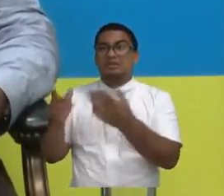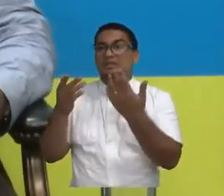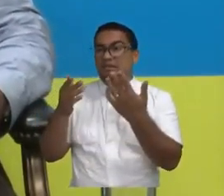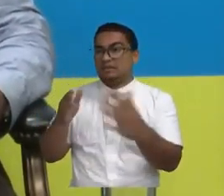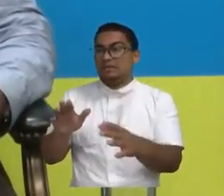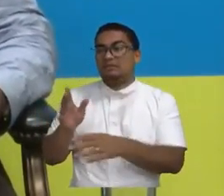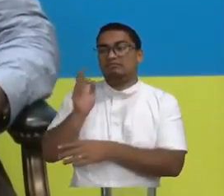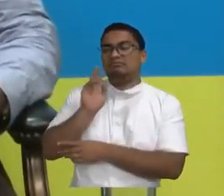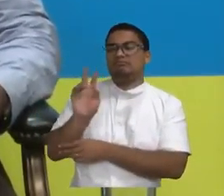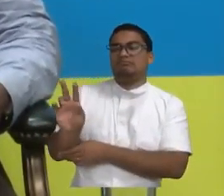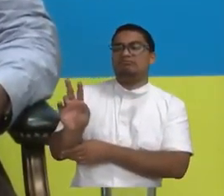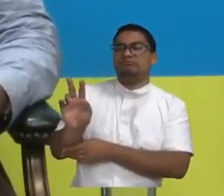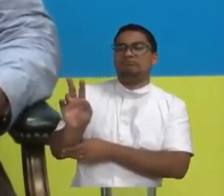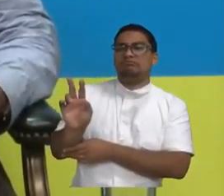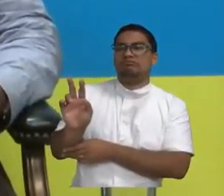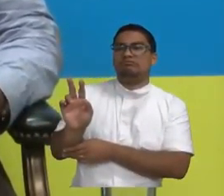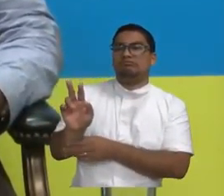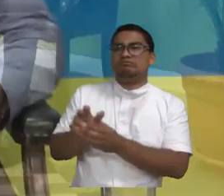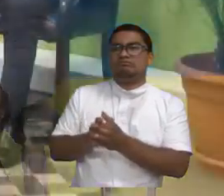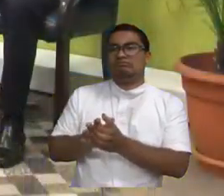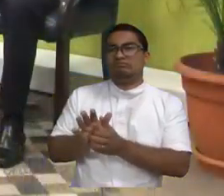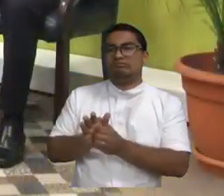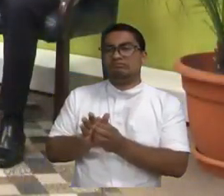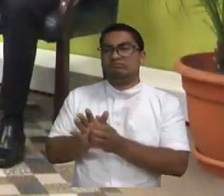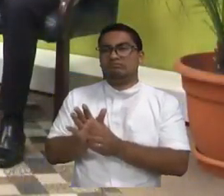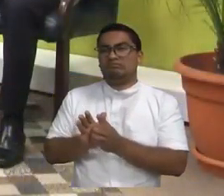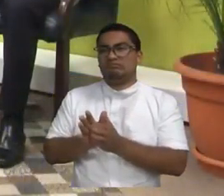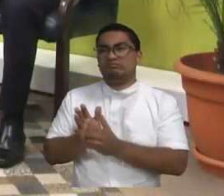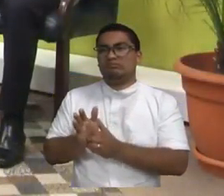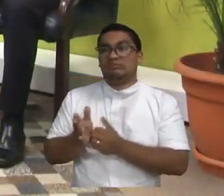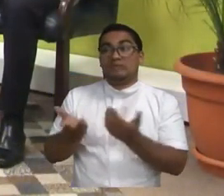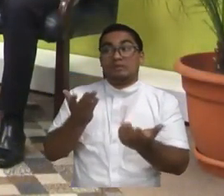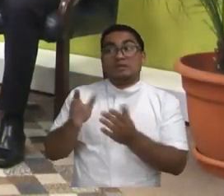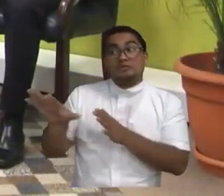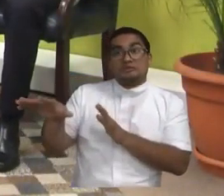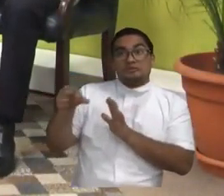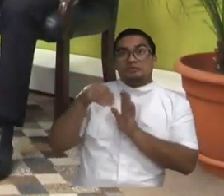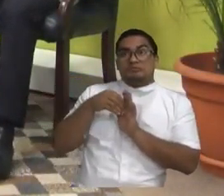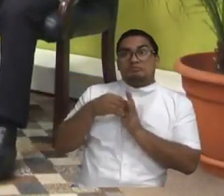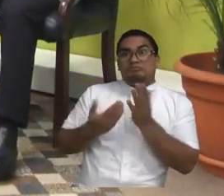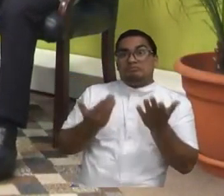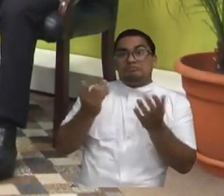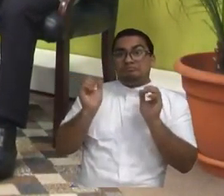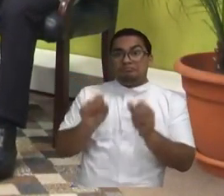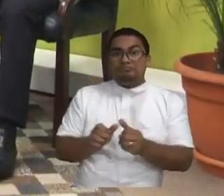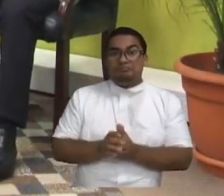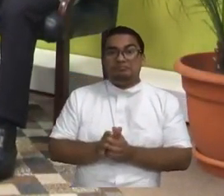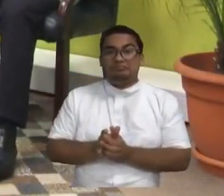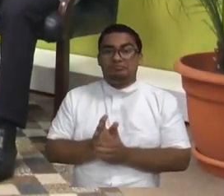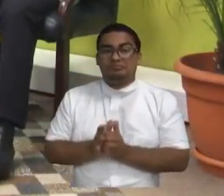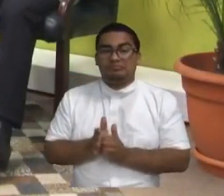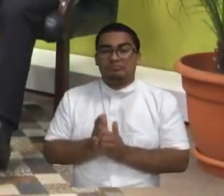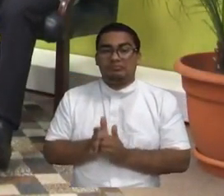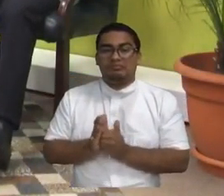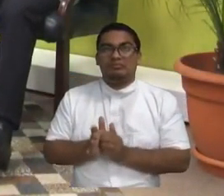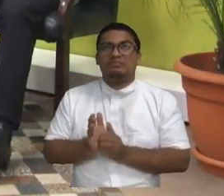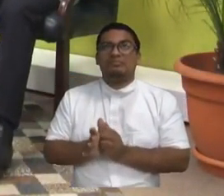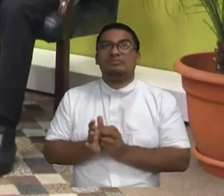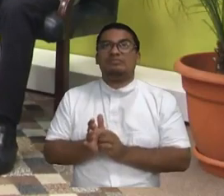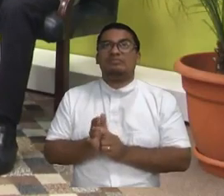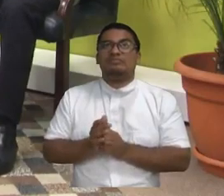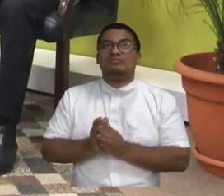como, se puede ser vista pues como alguien que me puede infectar? Exactamente. Entonces,